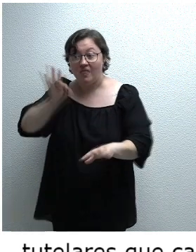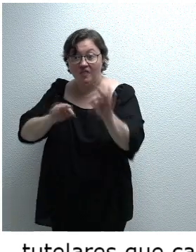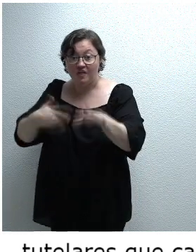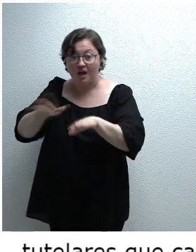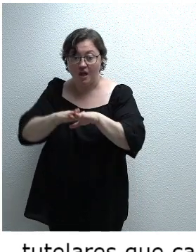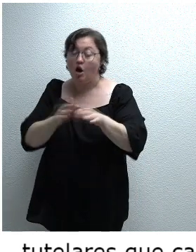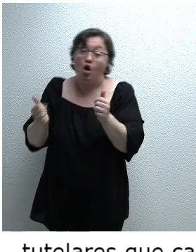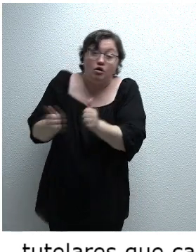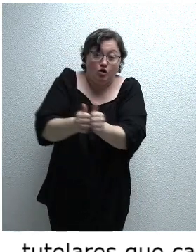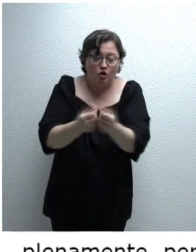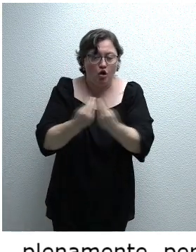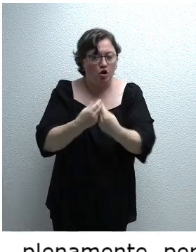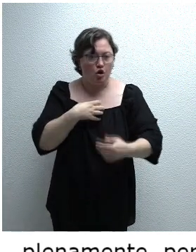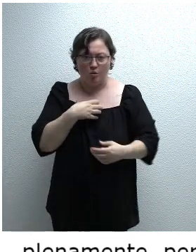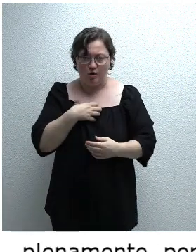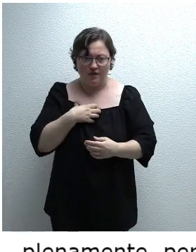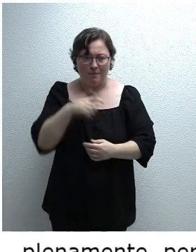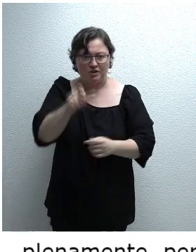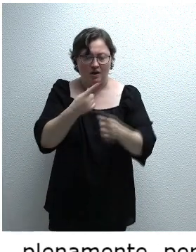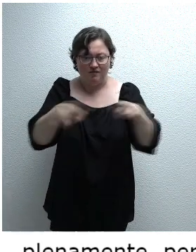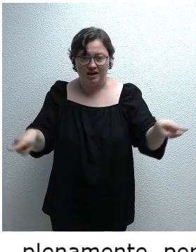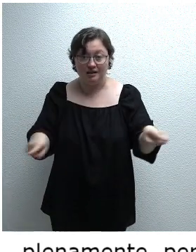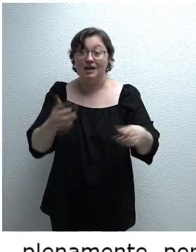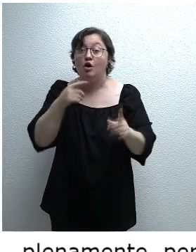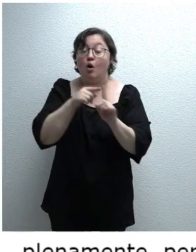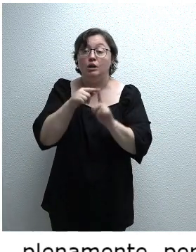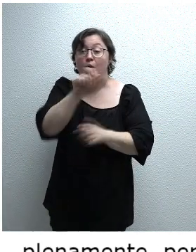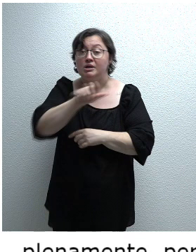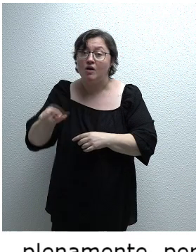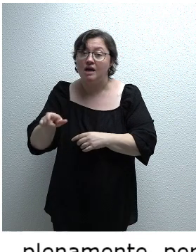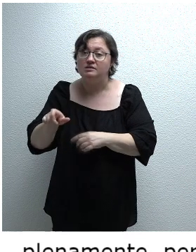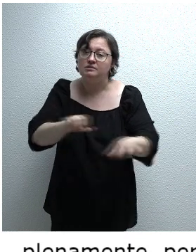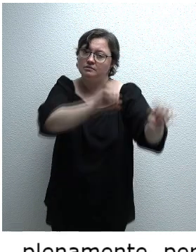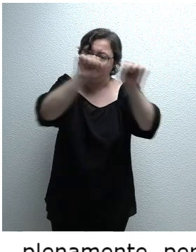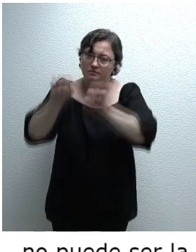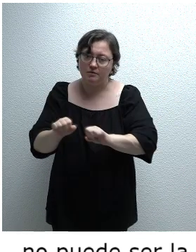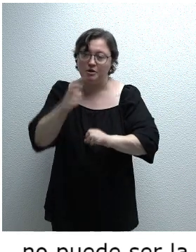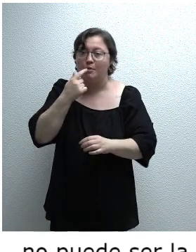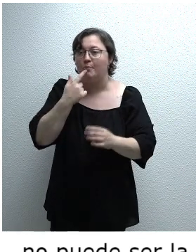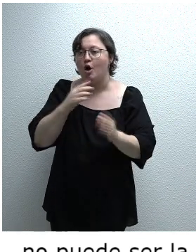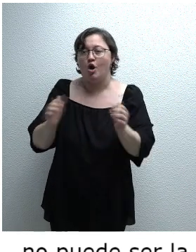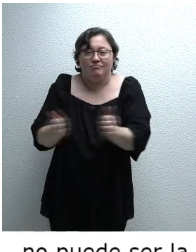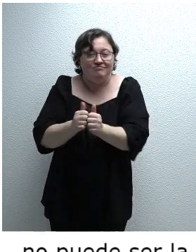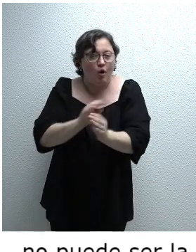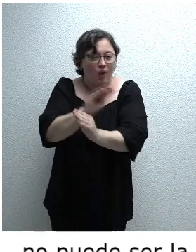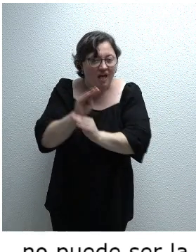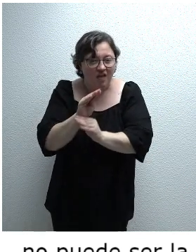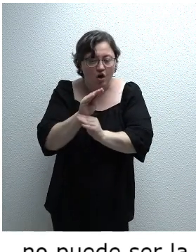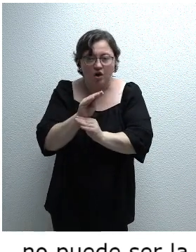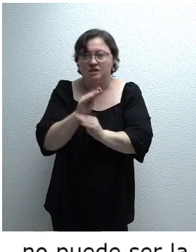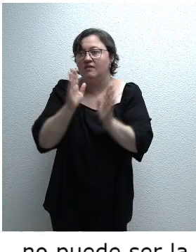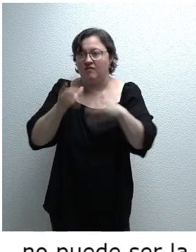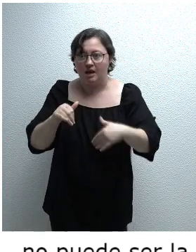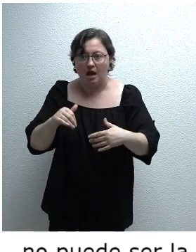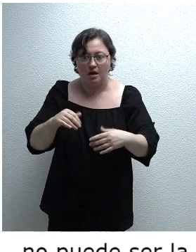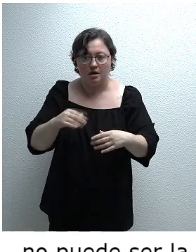decisiones en determinados aspectos. Fundamentalmente se trata de proteger a las personas que viven con cuidadores y que estas personas puedan